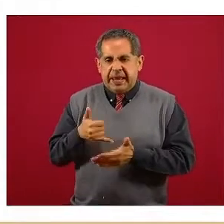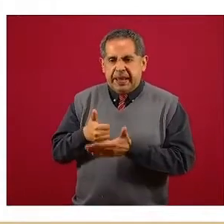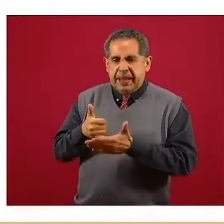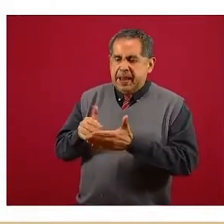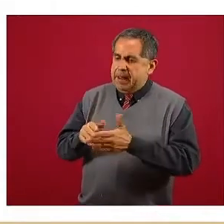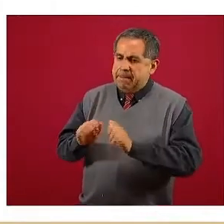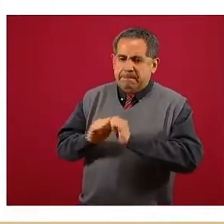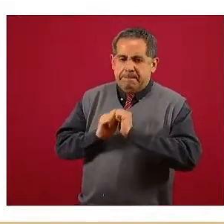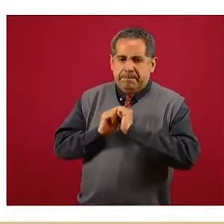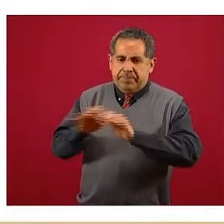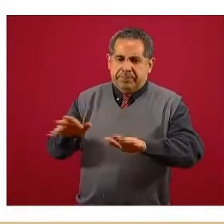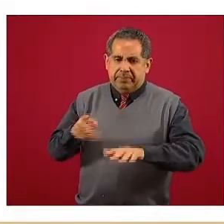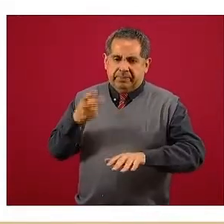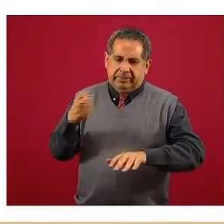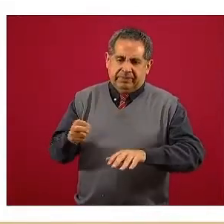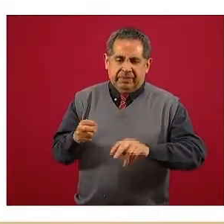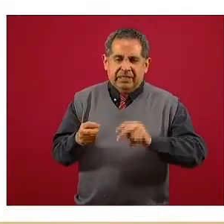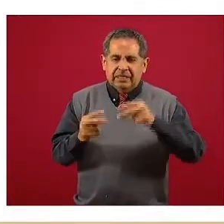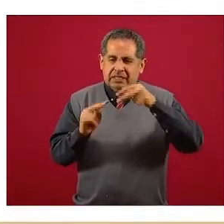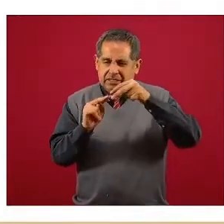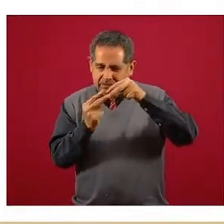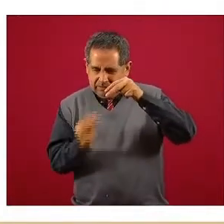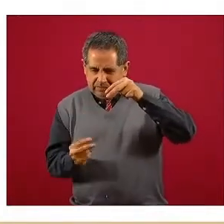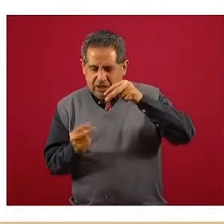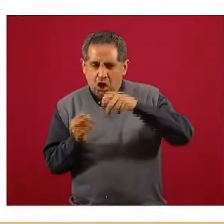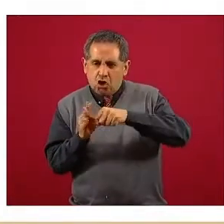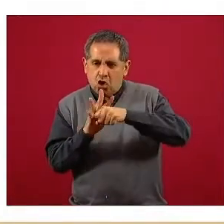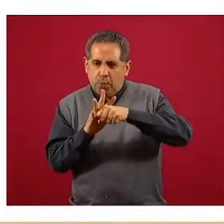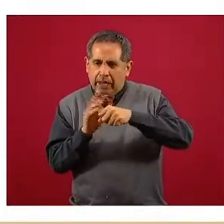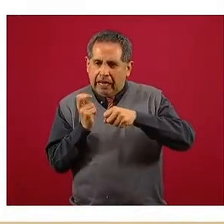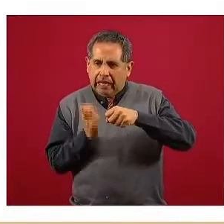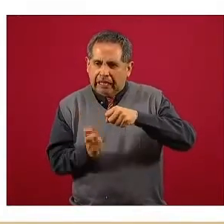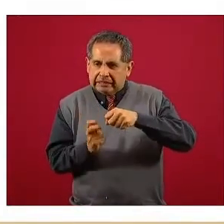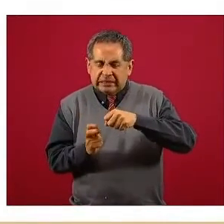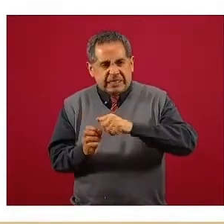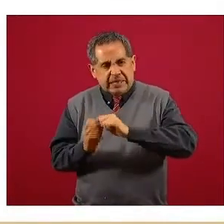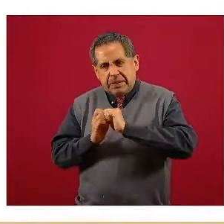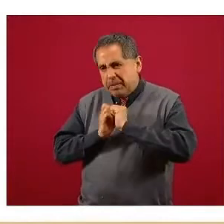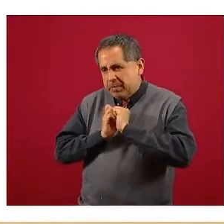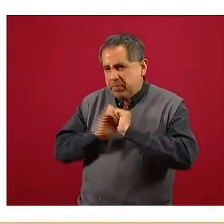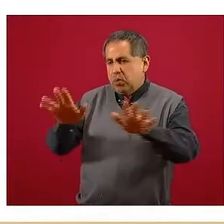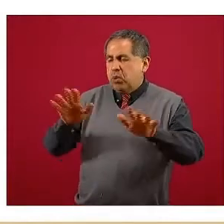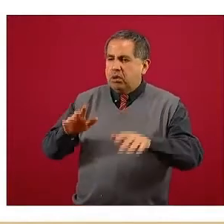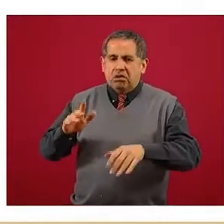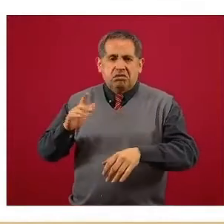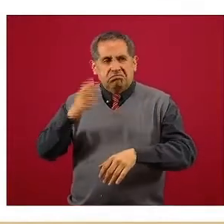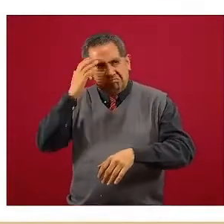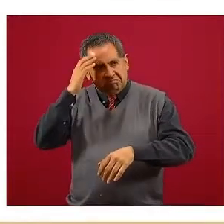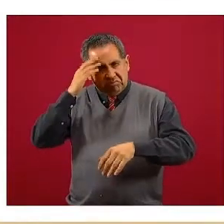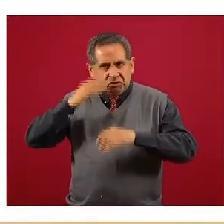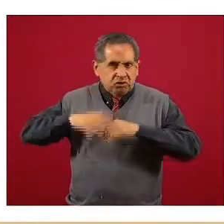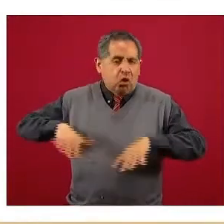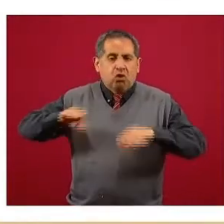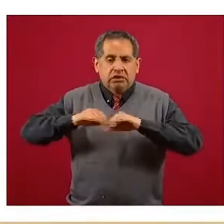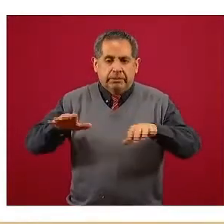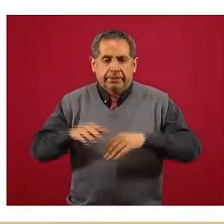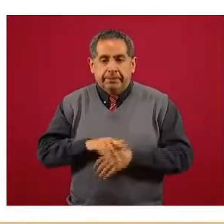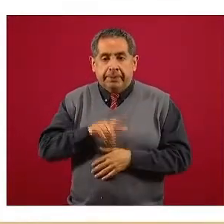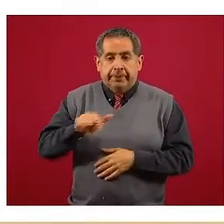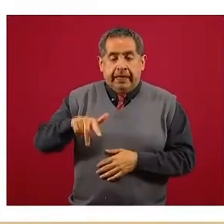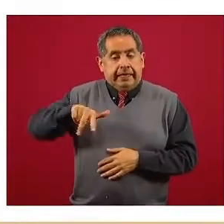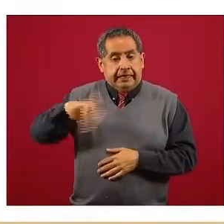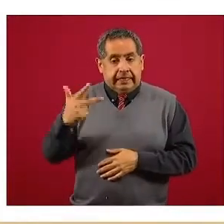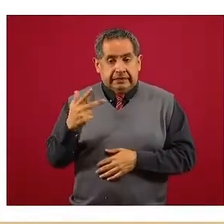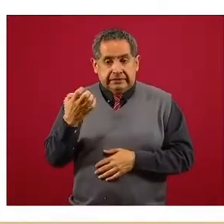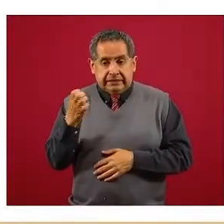tal el genoma del nuevo coronavirus como se le identificó. Para el 13 de enero empezamos